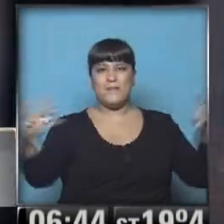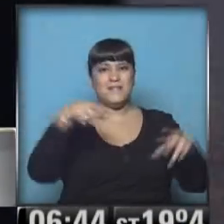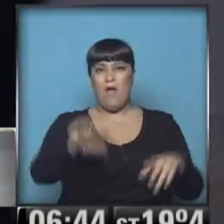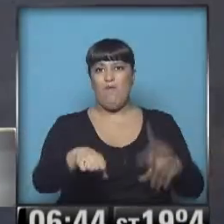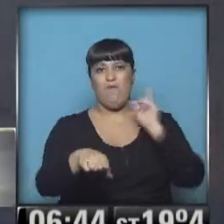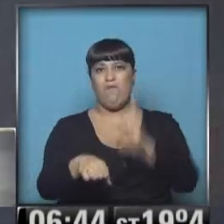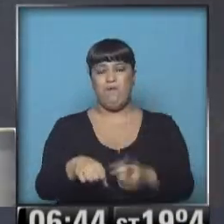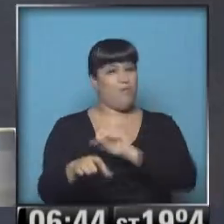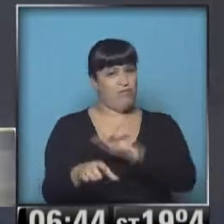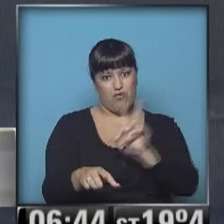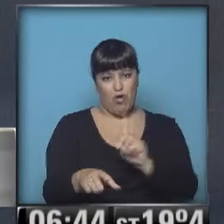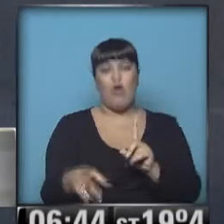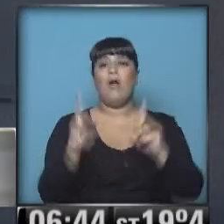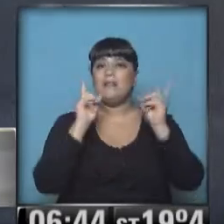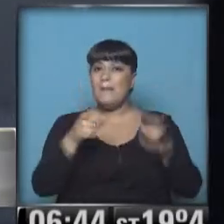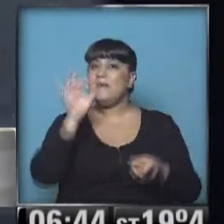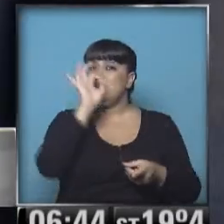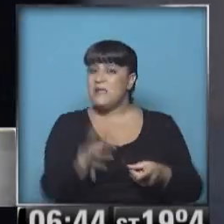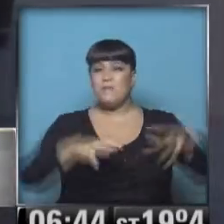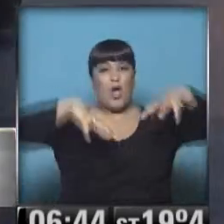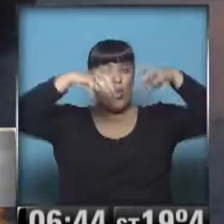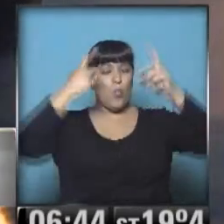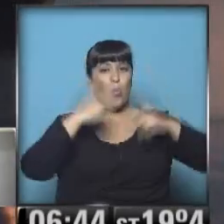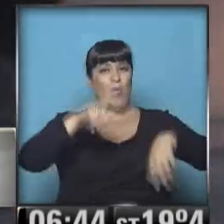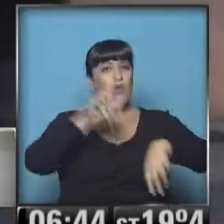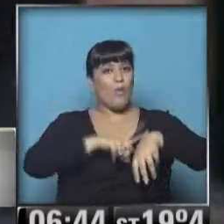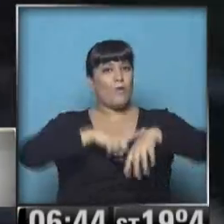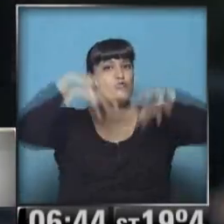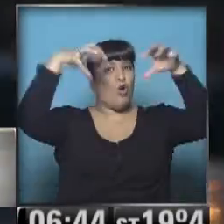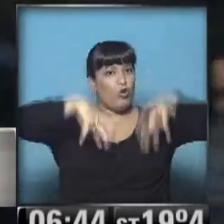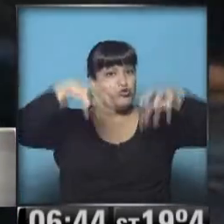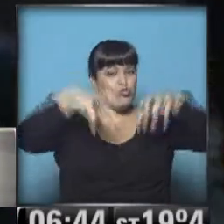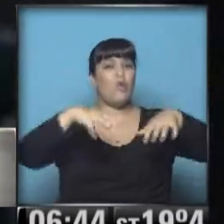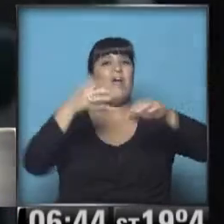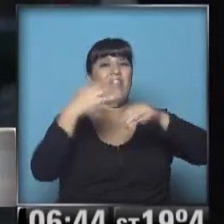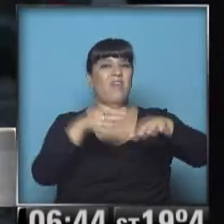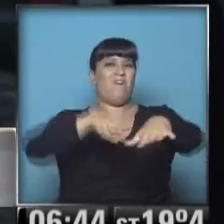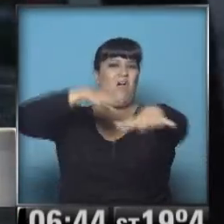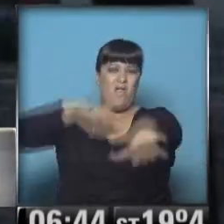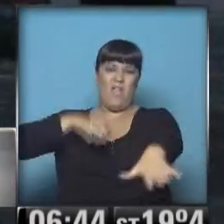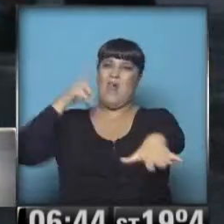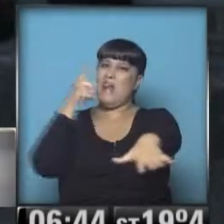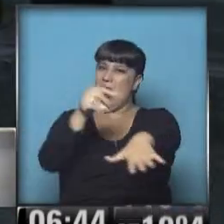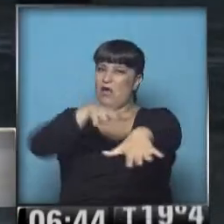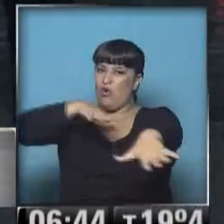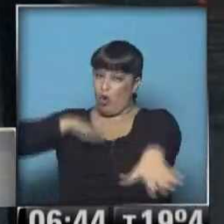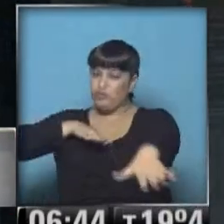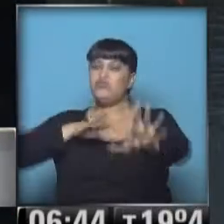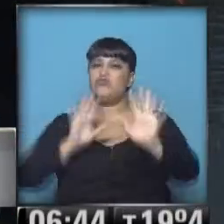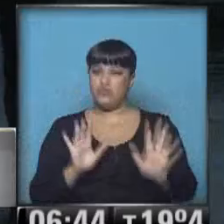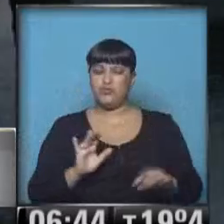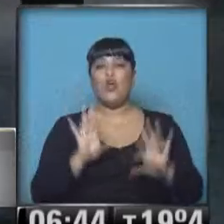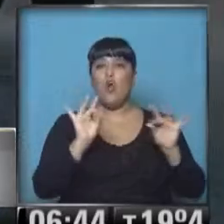por supuesto, tengan en cuenta que con estas condiciones por lo menos se duplica la distancia de frenado. Es un cálculo bastante complicado hacer,